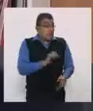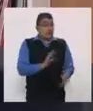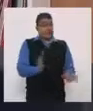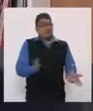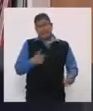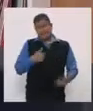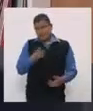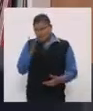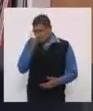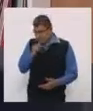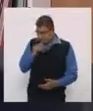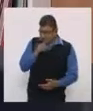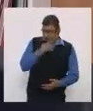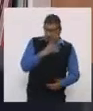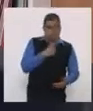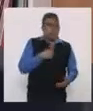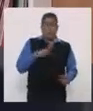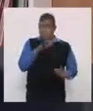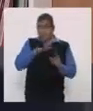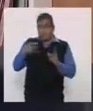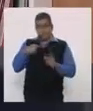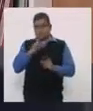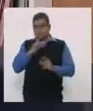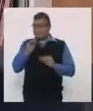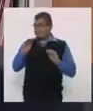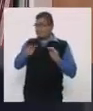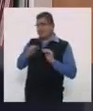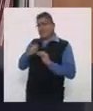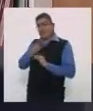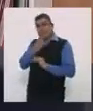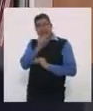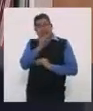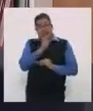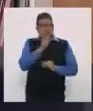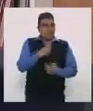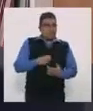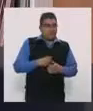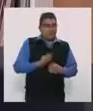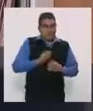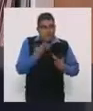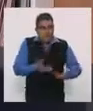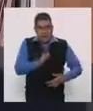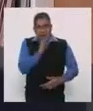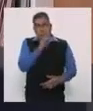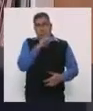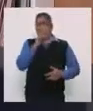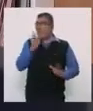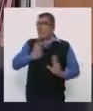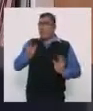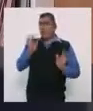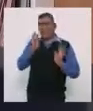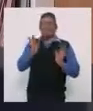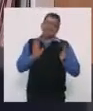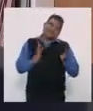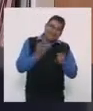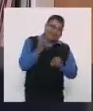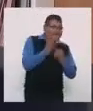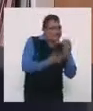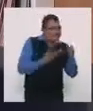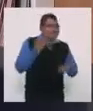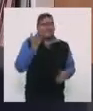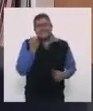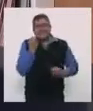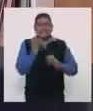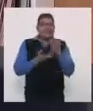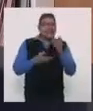gente alrededor no quiere hablar de eso, lo ocultan, no quieren, las quieren distraer, digamos, entre